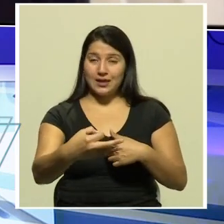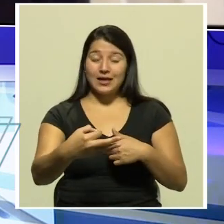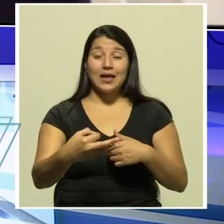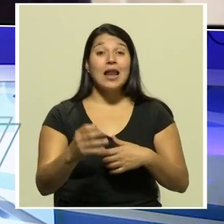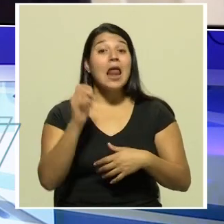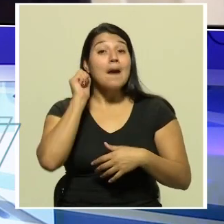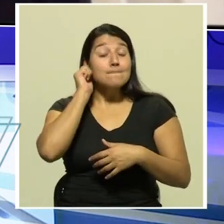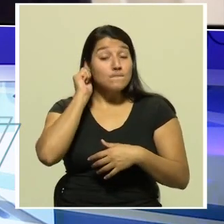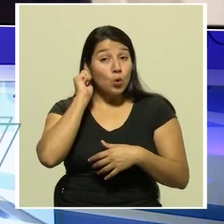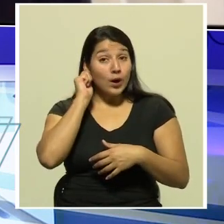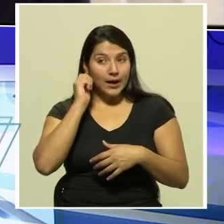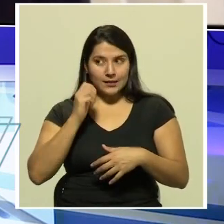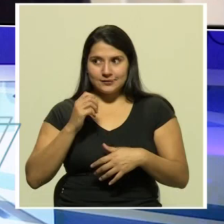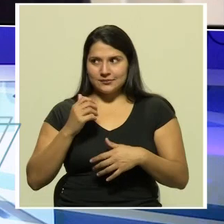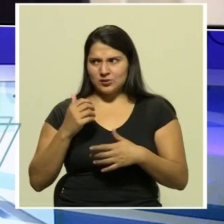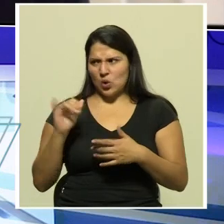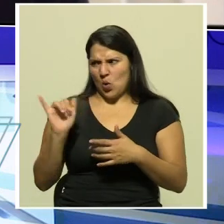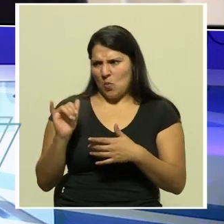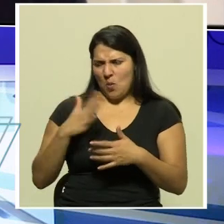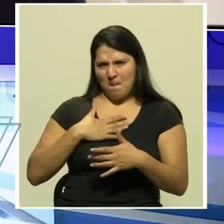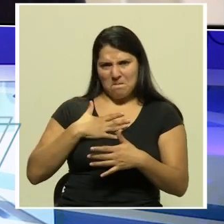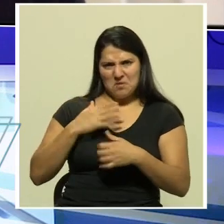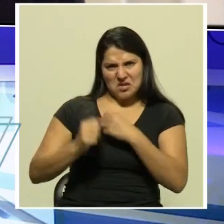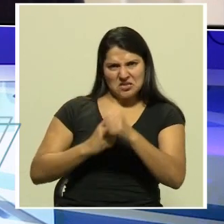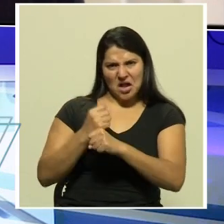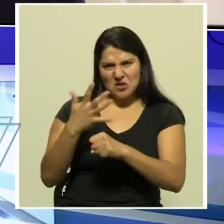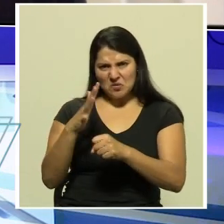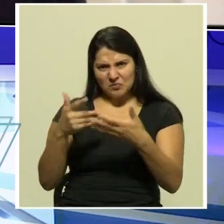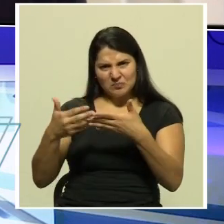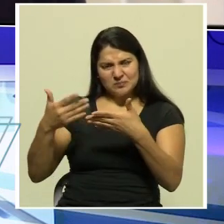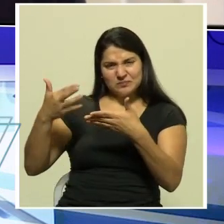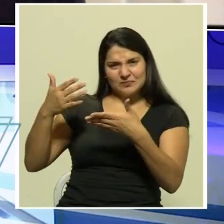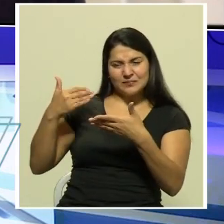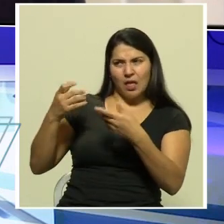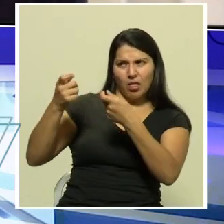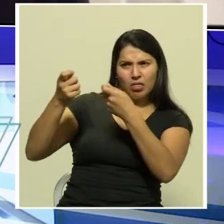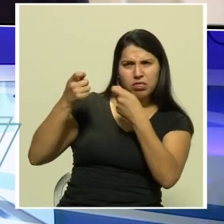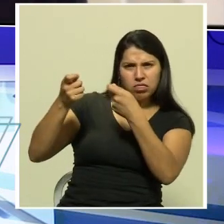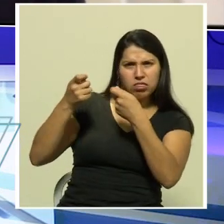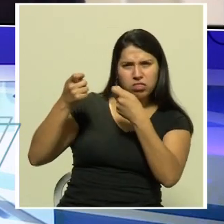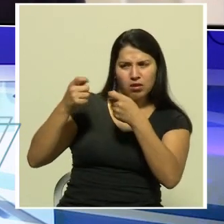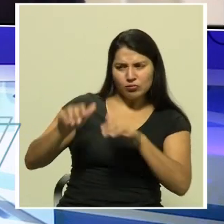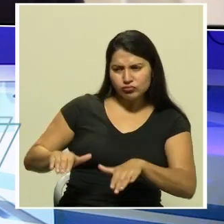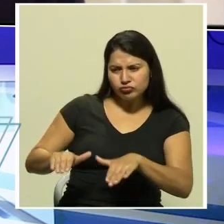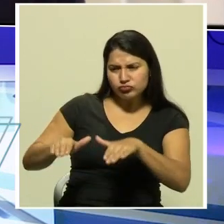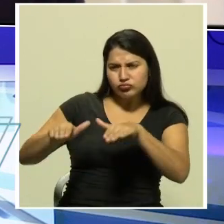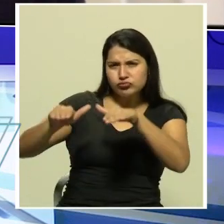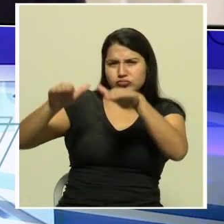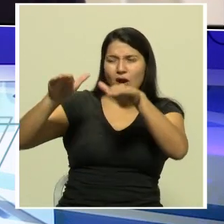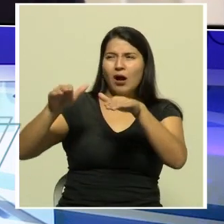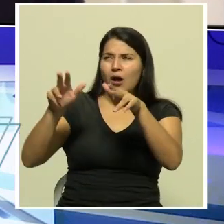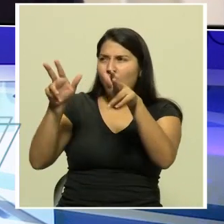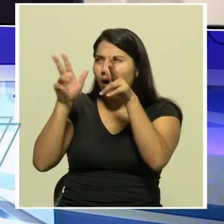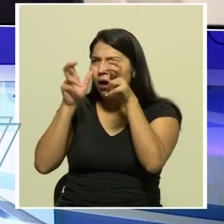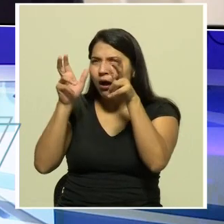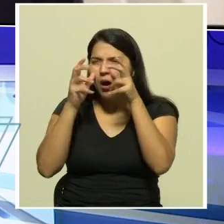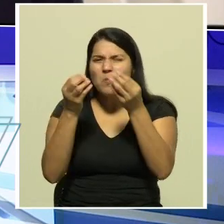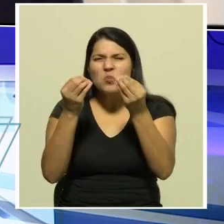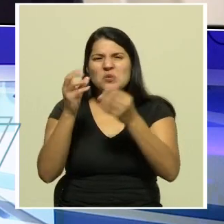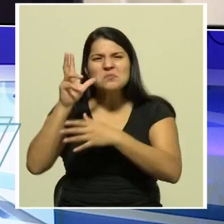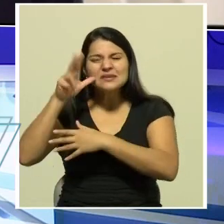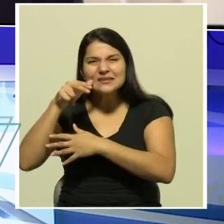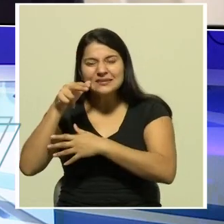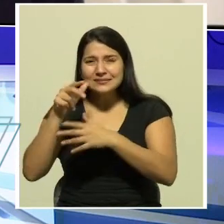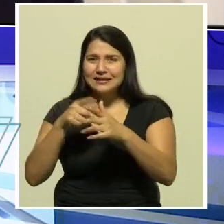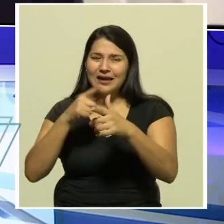mujeres, por lo menos de mi generación hacia atrás, hemos sido socializadas en un entorno altamente patriarcal, entonces tampoco nos